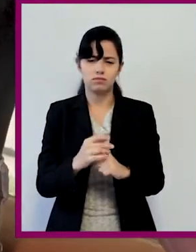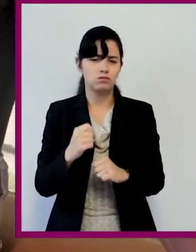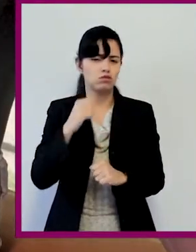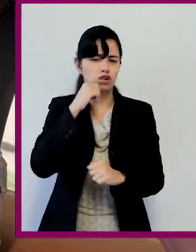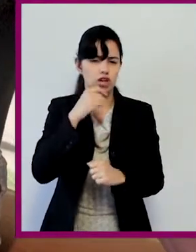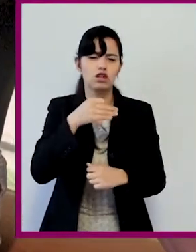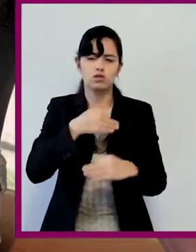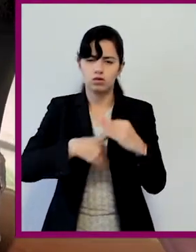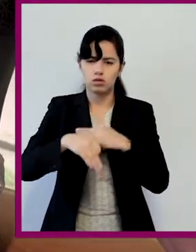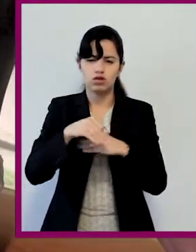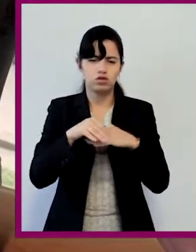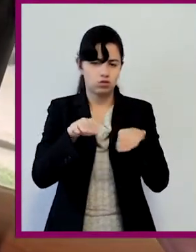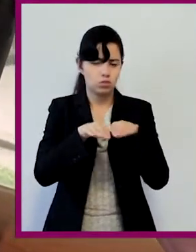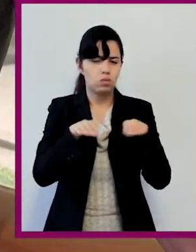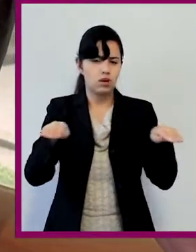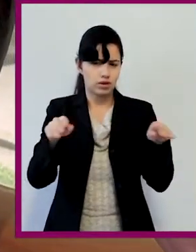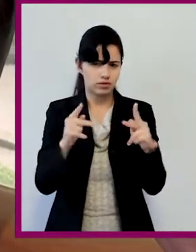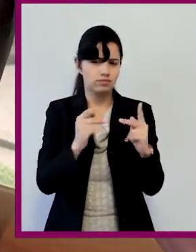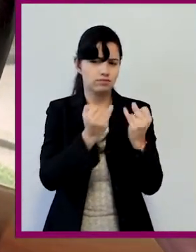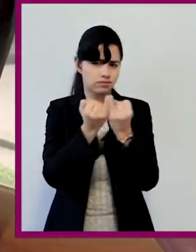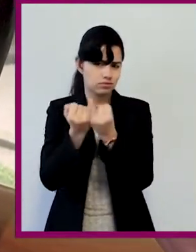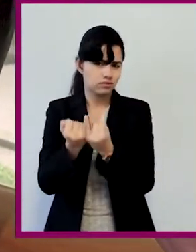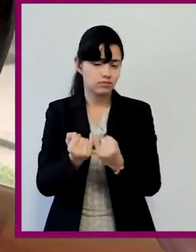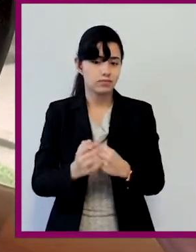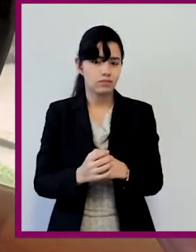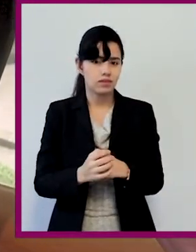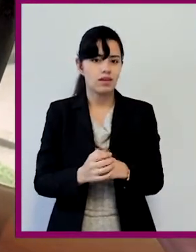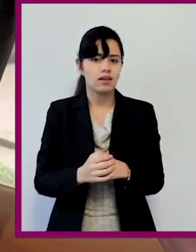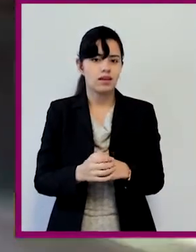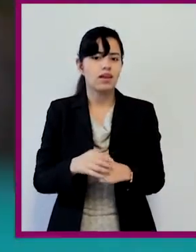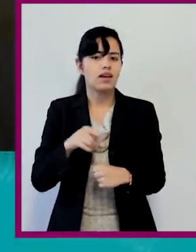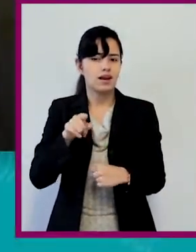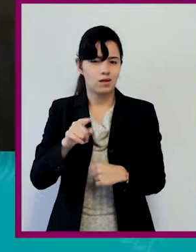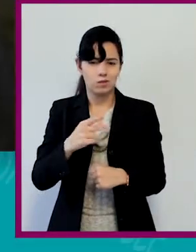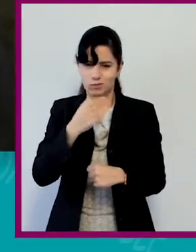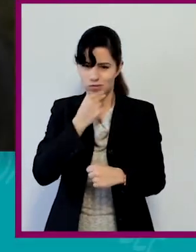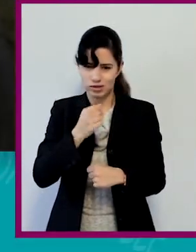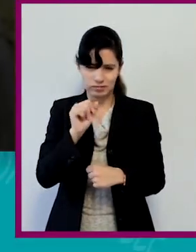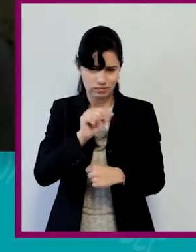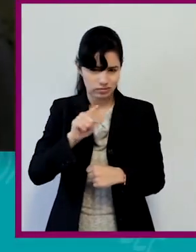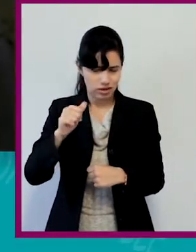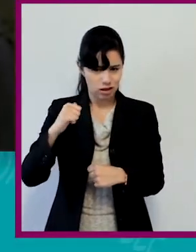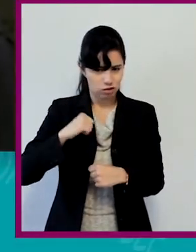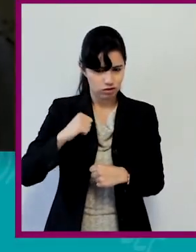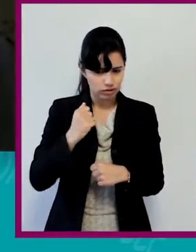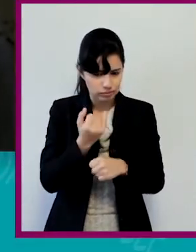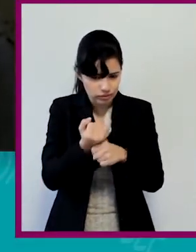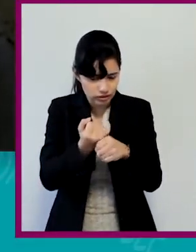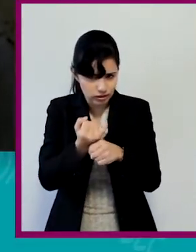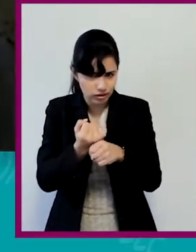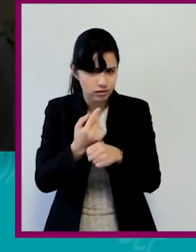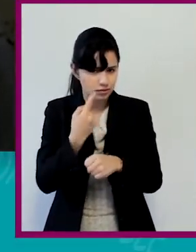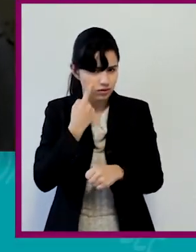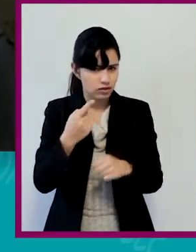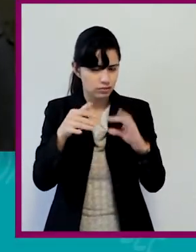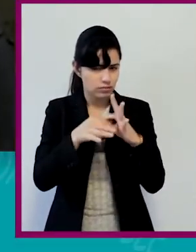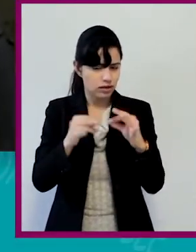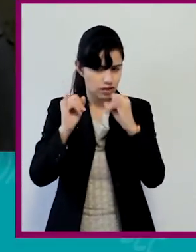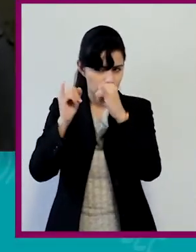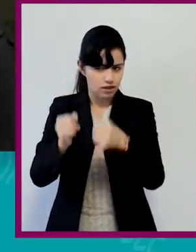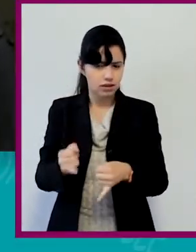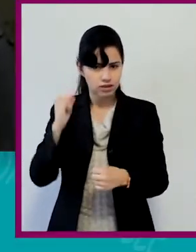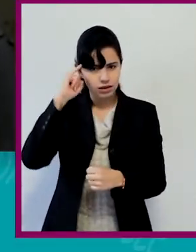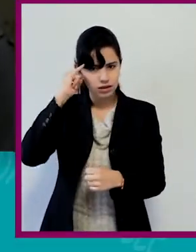Manuel Rojo, quien nos va a platicar sobre la identidad indígena. Mi nombre es Víctor Manuel Rojo Leiva, soy director ejecutivo de